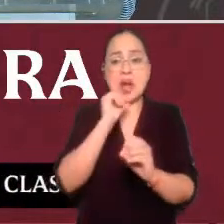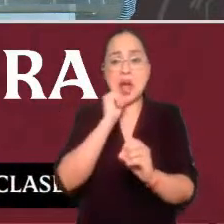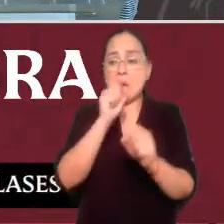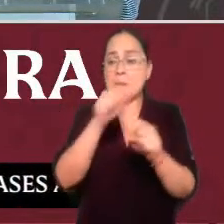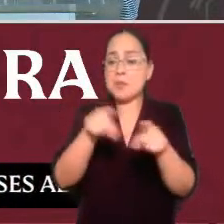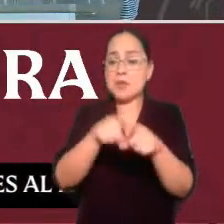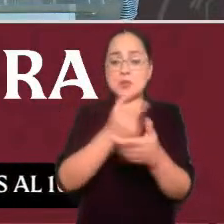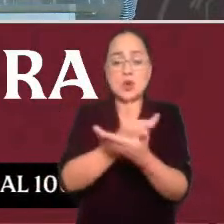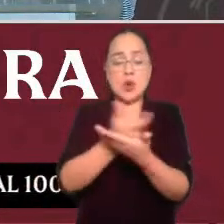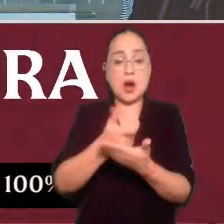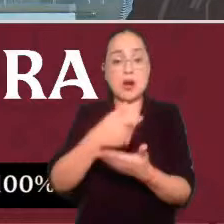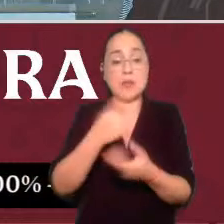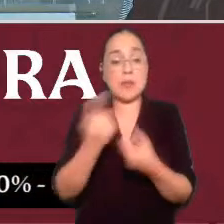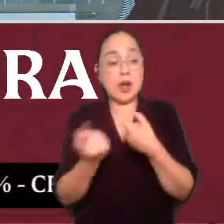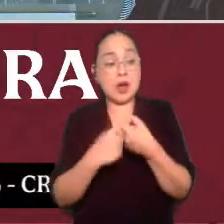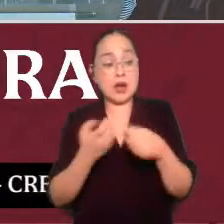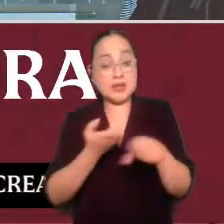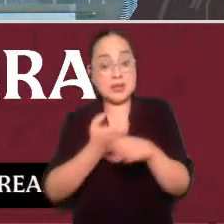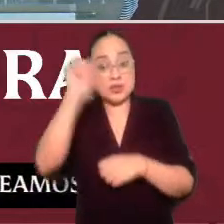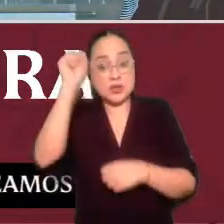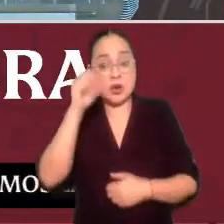pues también si uno se va